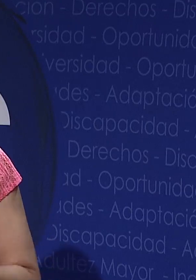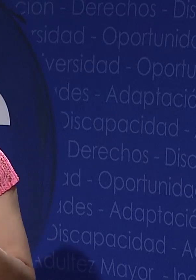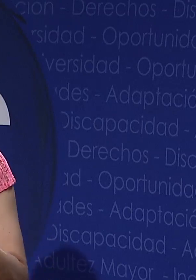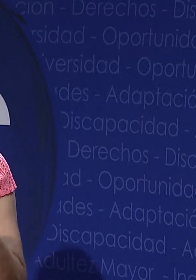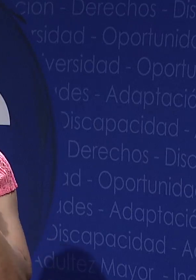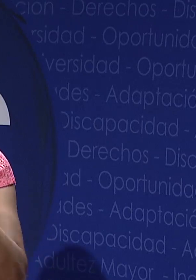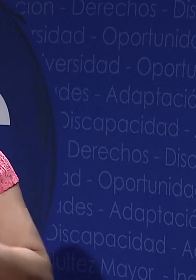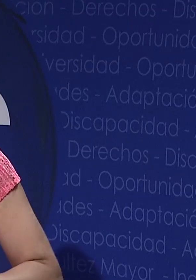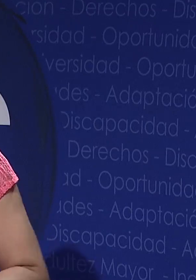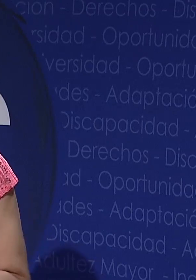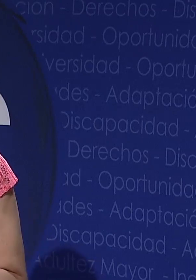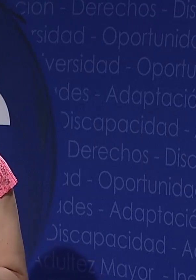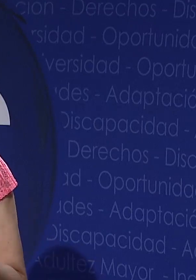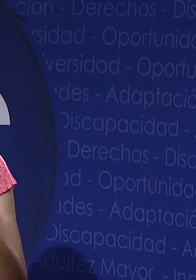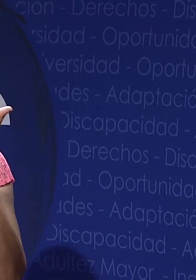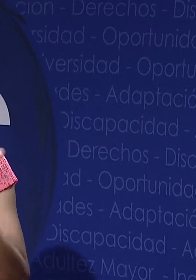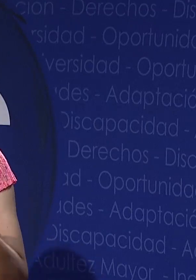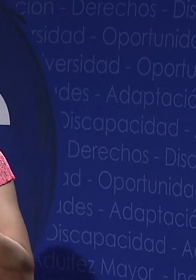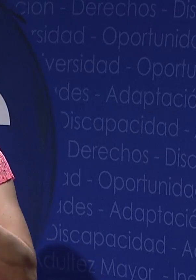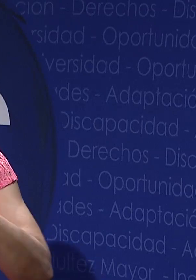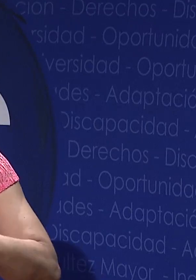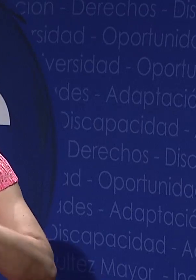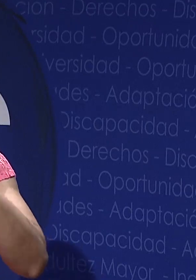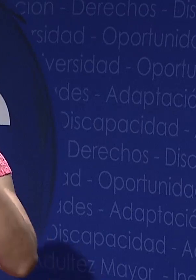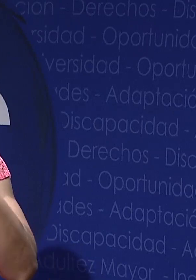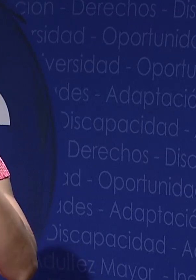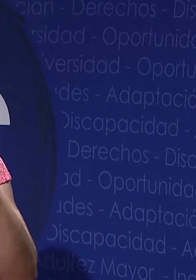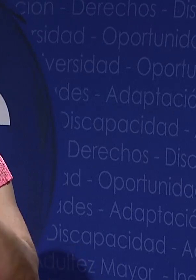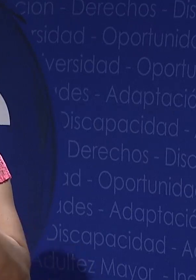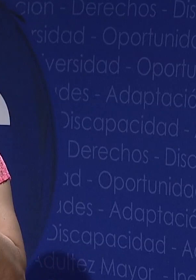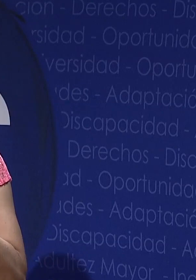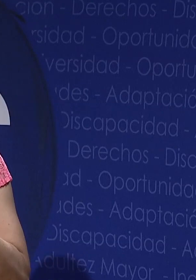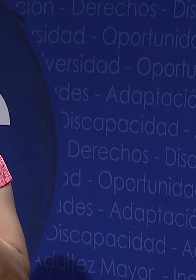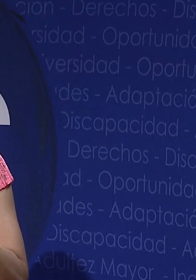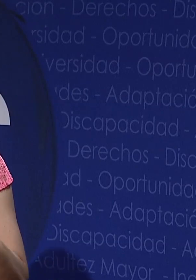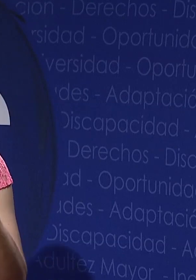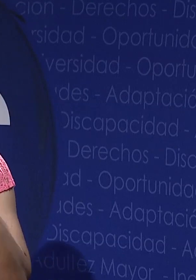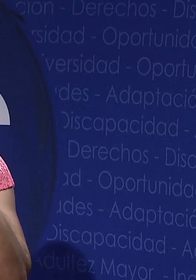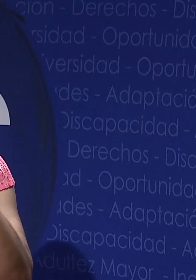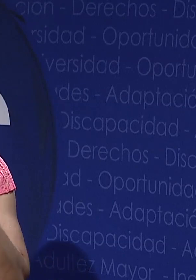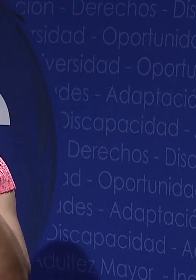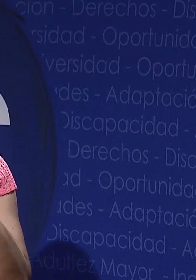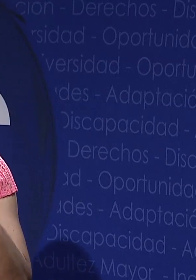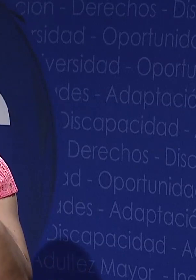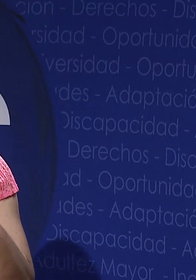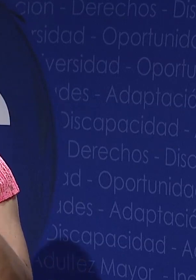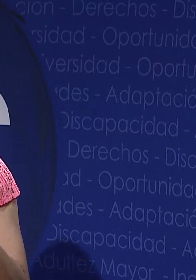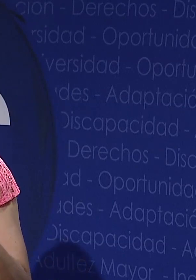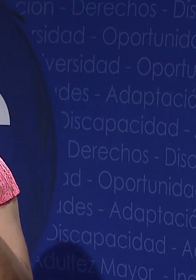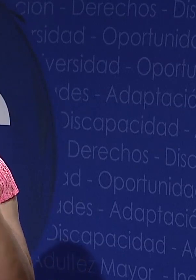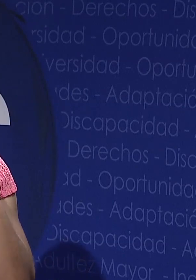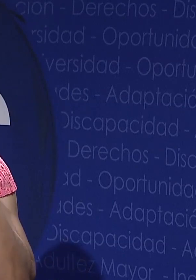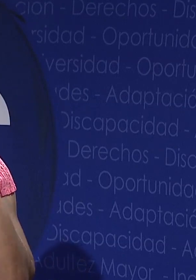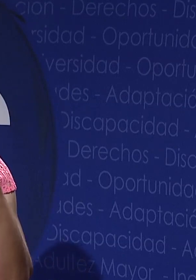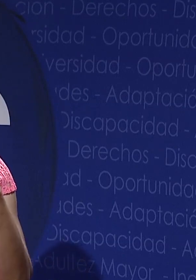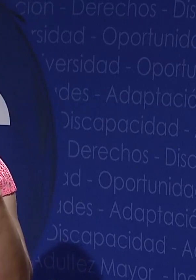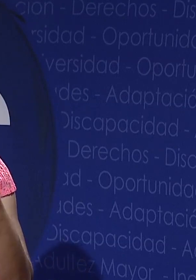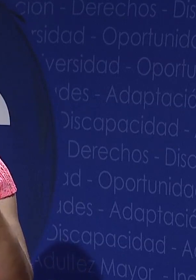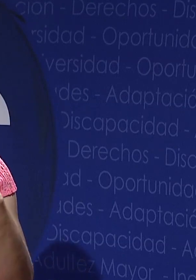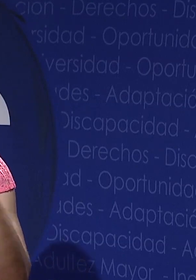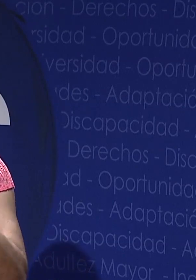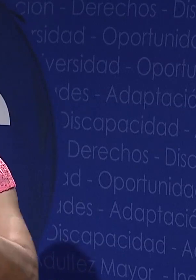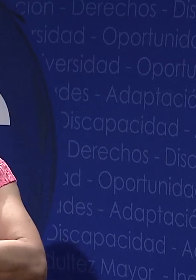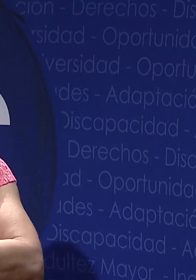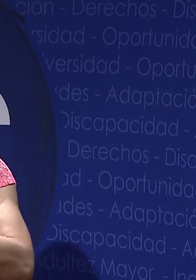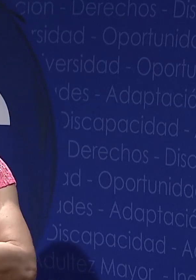esperamos que nos siga acompañando ahora vamos a hacer una pausa y al volver tendremos nuestra entrevista de fondo de hoy preste